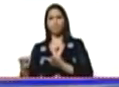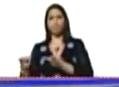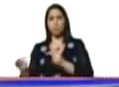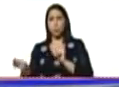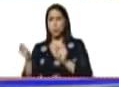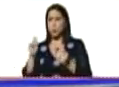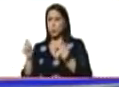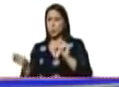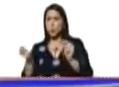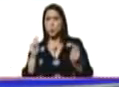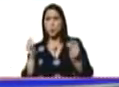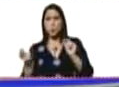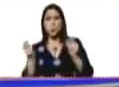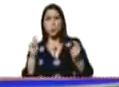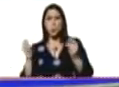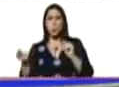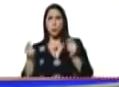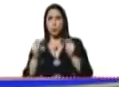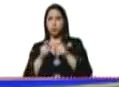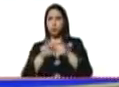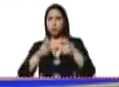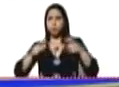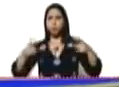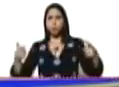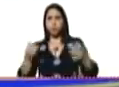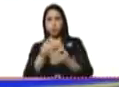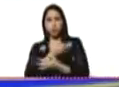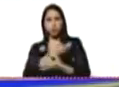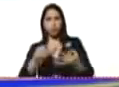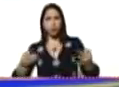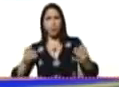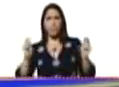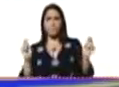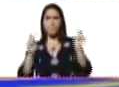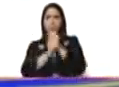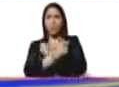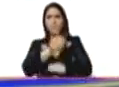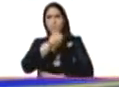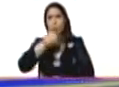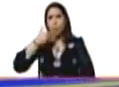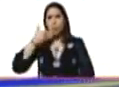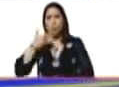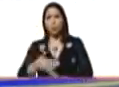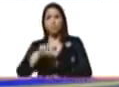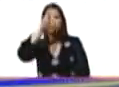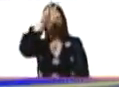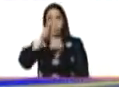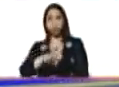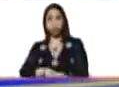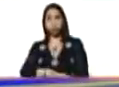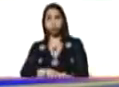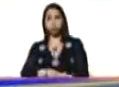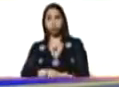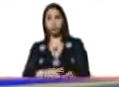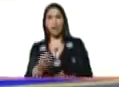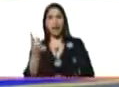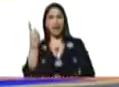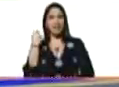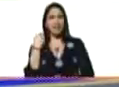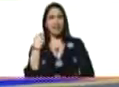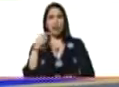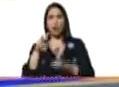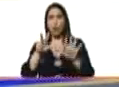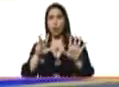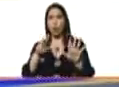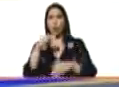discutió, amplió, perfeccionó, mejoró y aprobó ayer 8